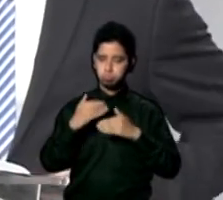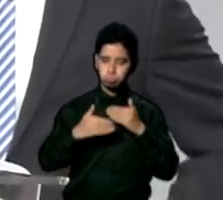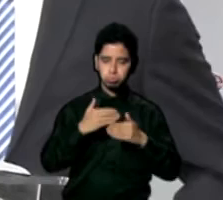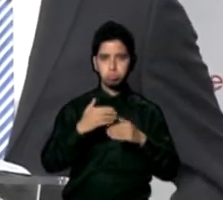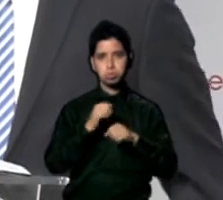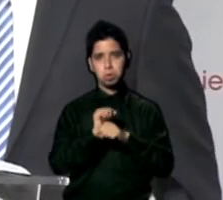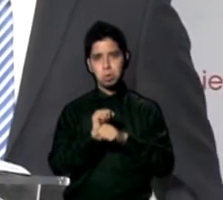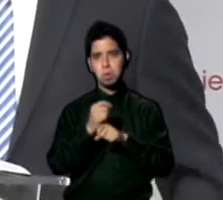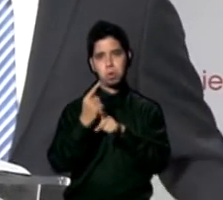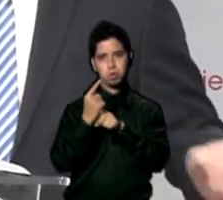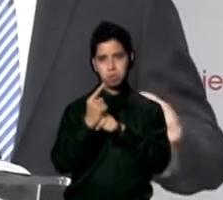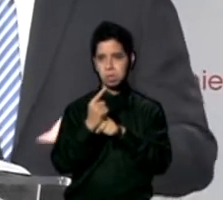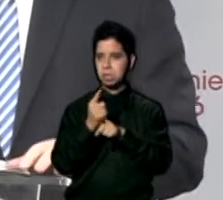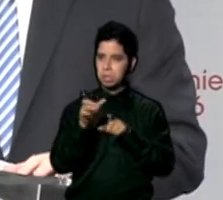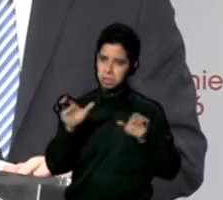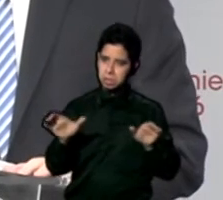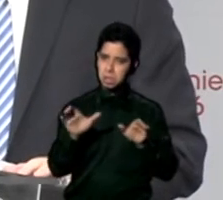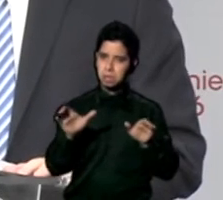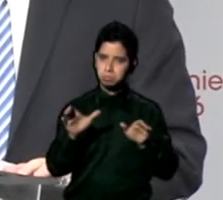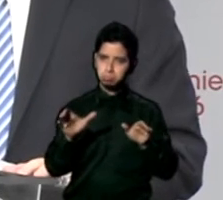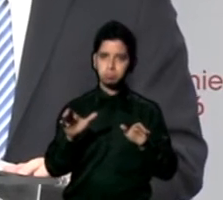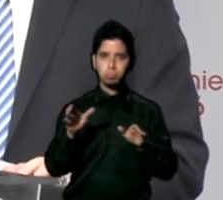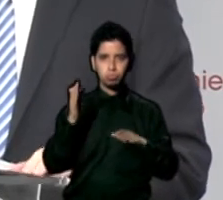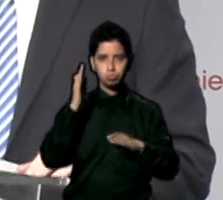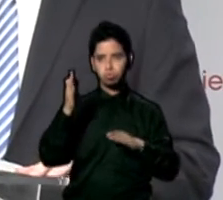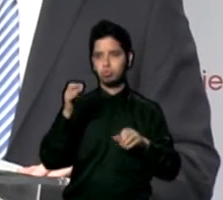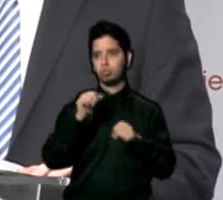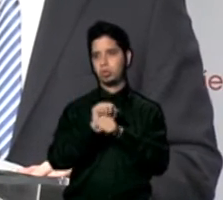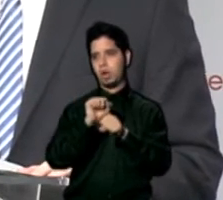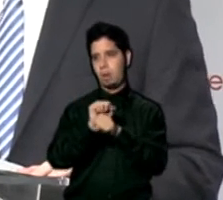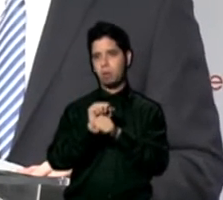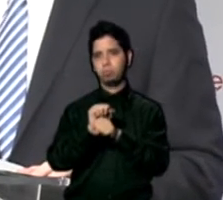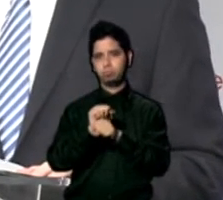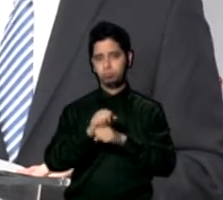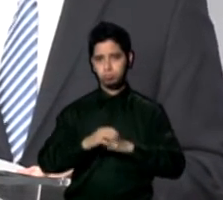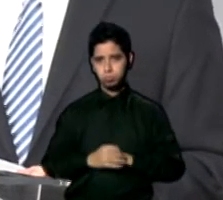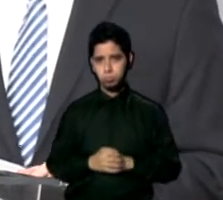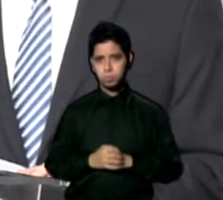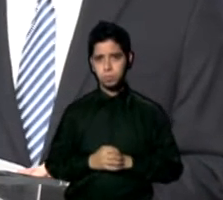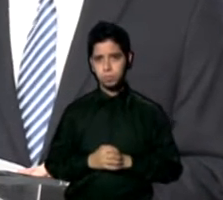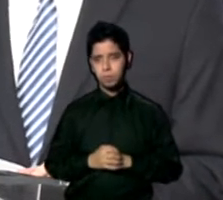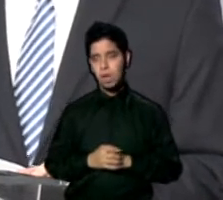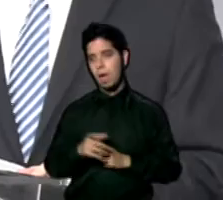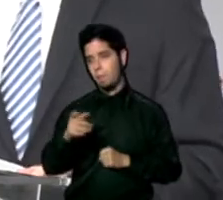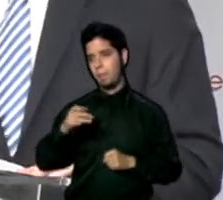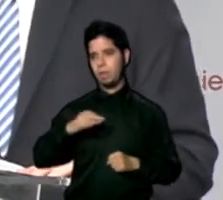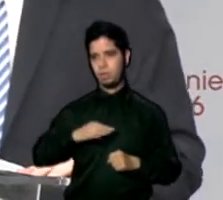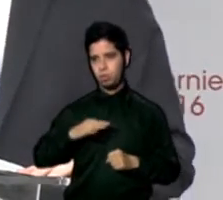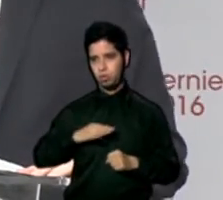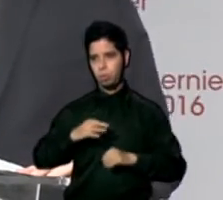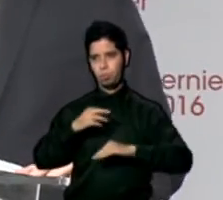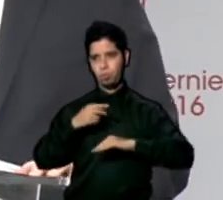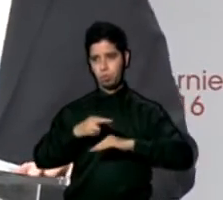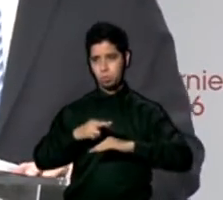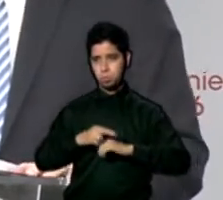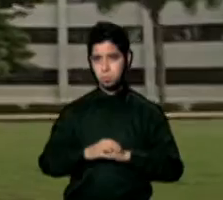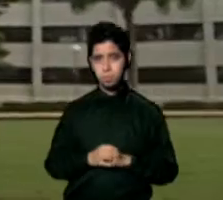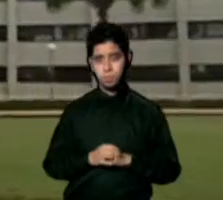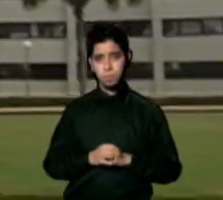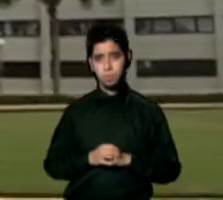sigan hacia adelante con los trabajos de la Cámara de Representantes en beneficio del pueblo de Puerto Rico. Quiero